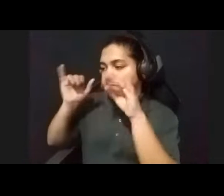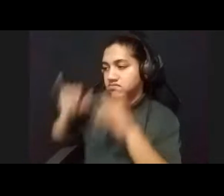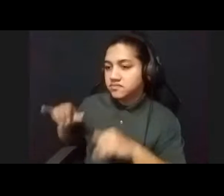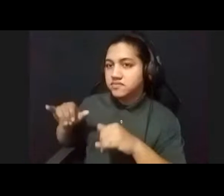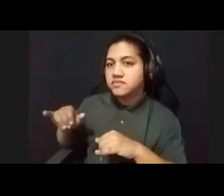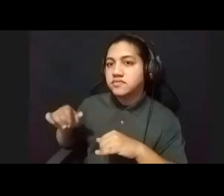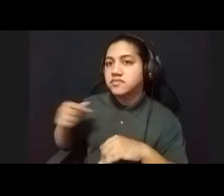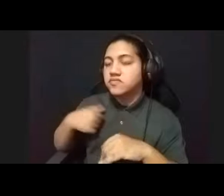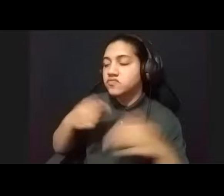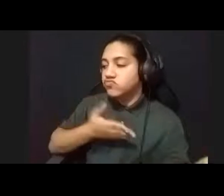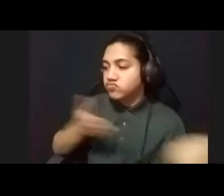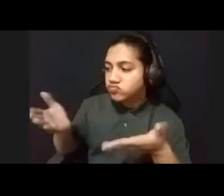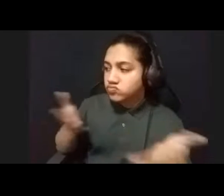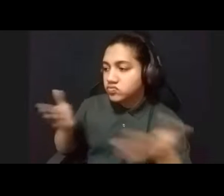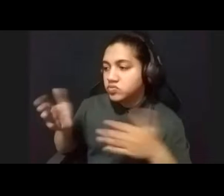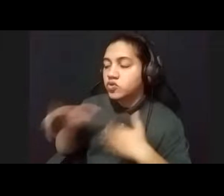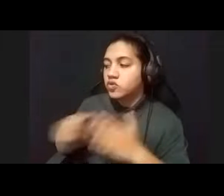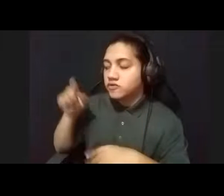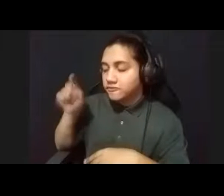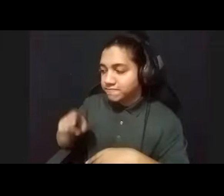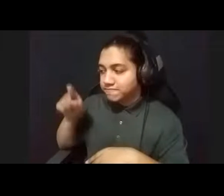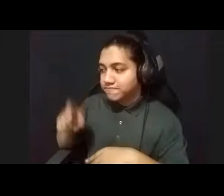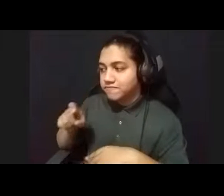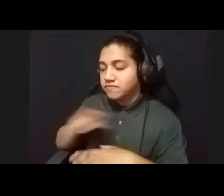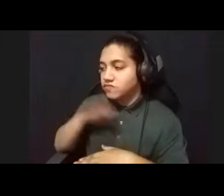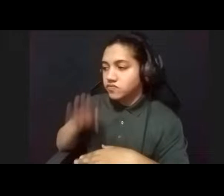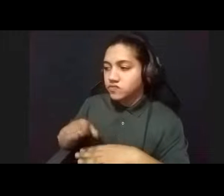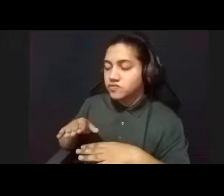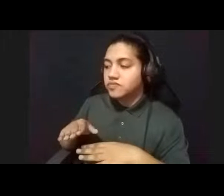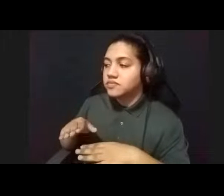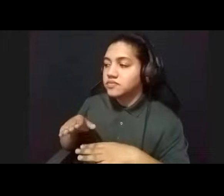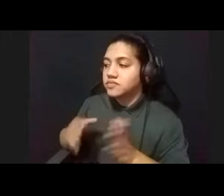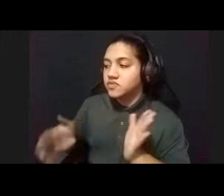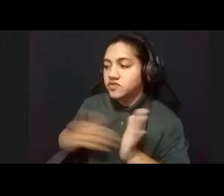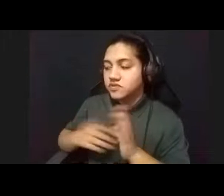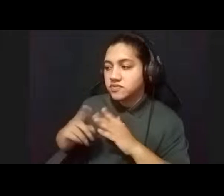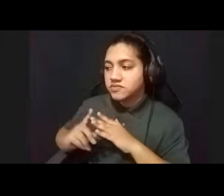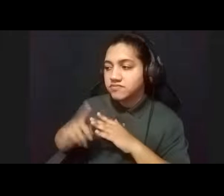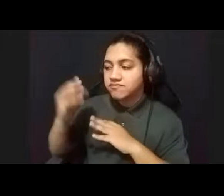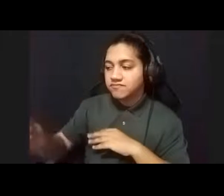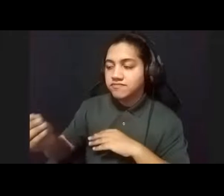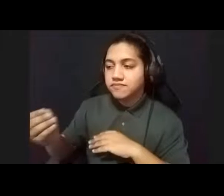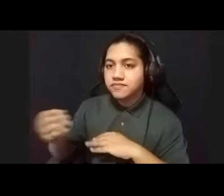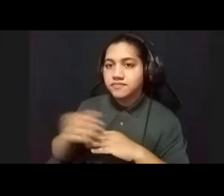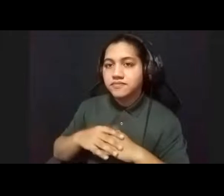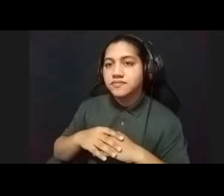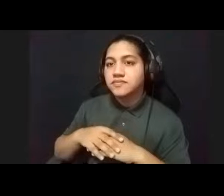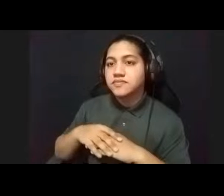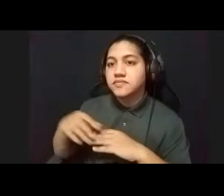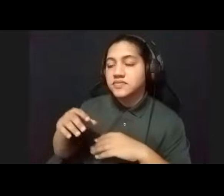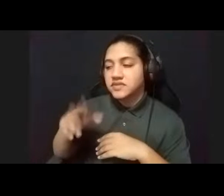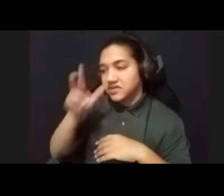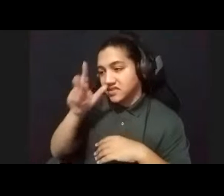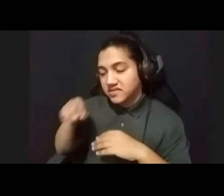te traeré todo lo que necesites. Nunca más volverás a salir. Sabandija